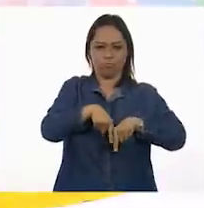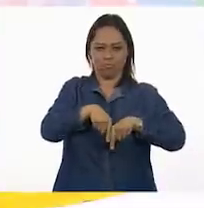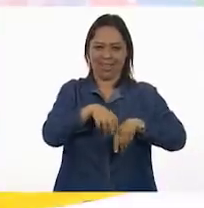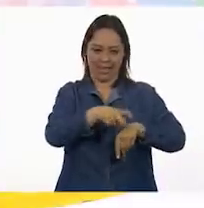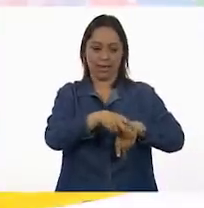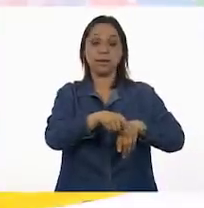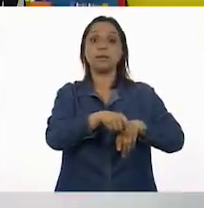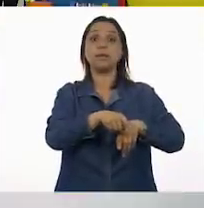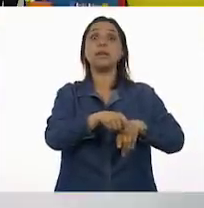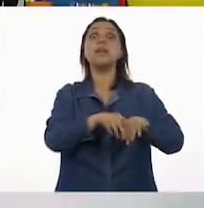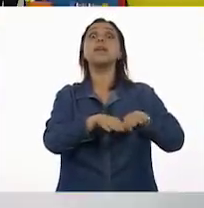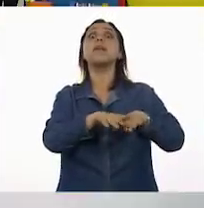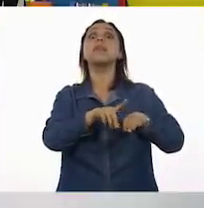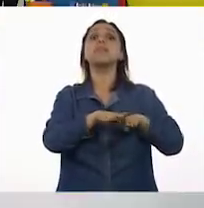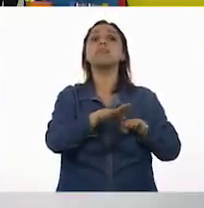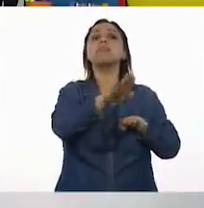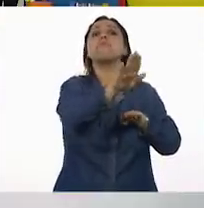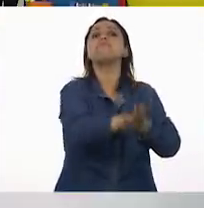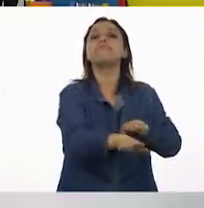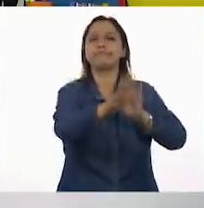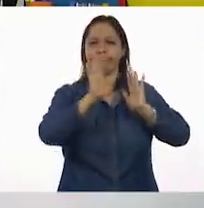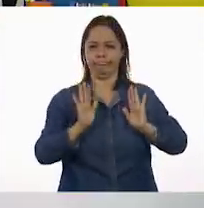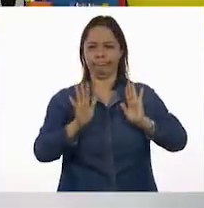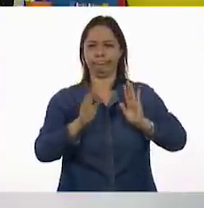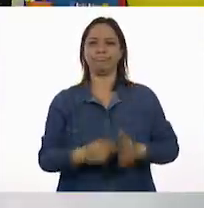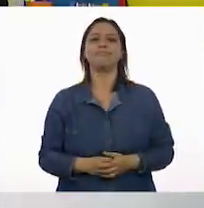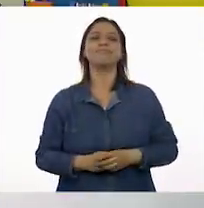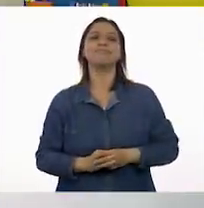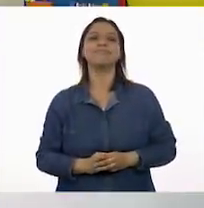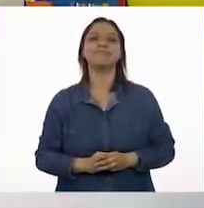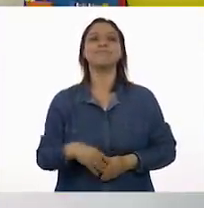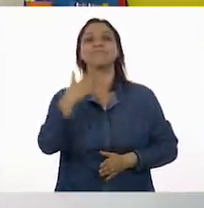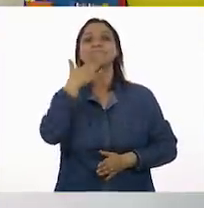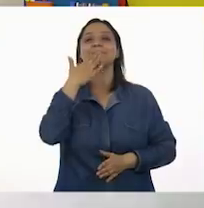Y un paso mediano.